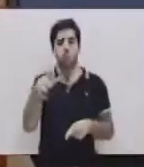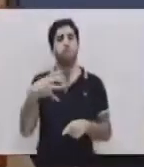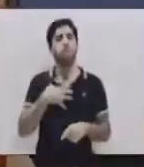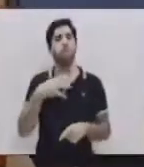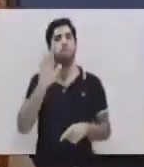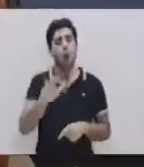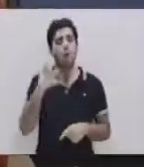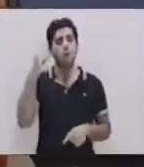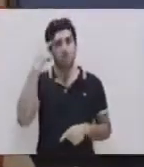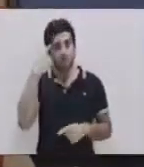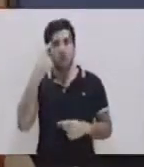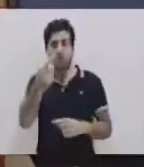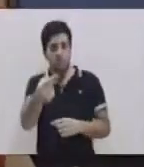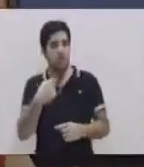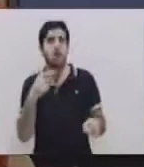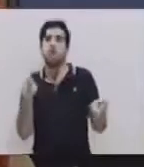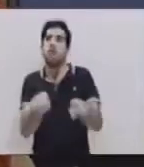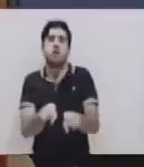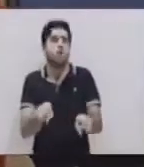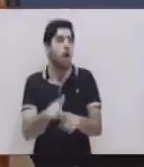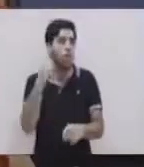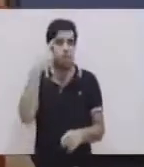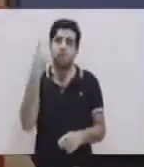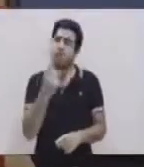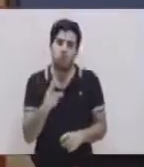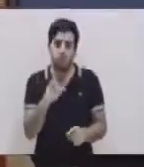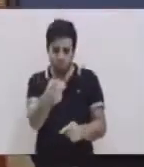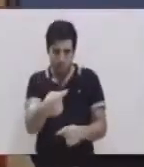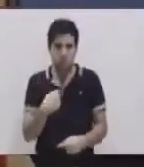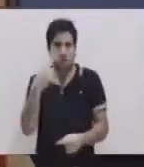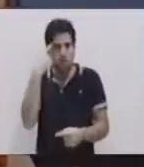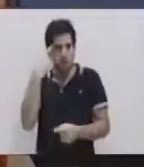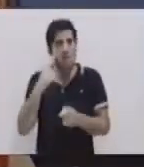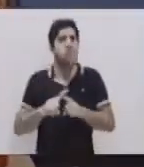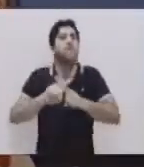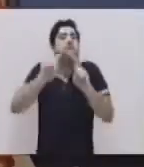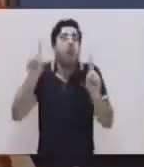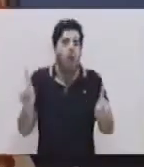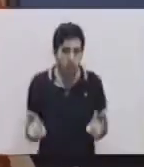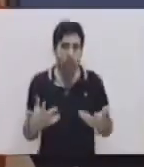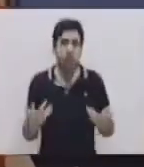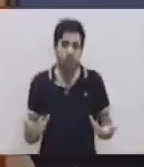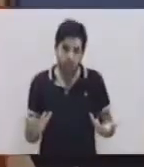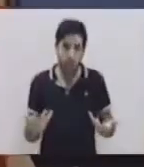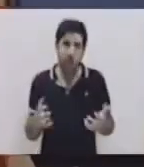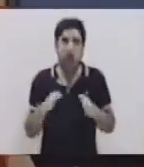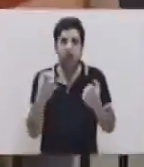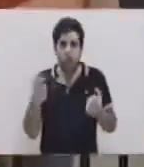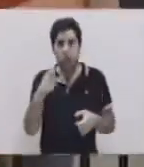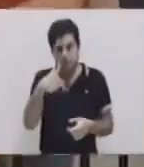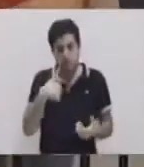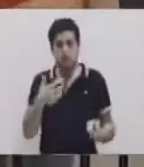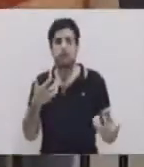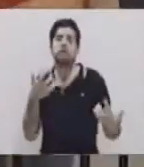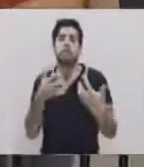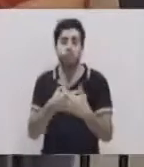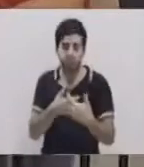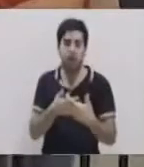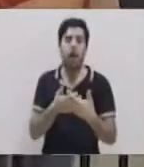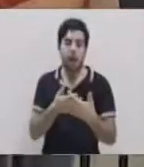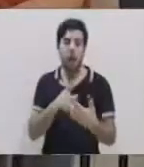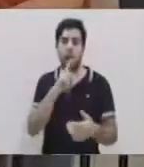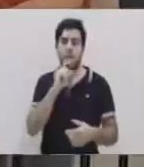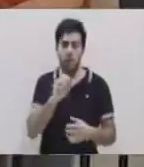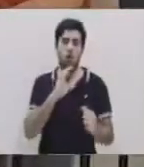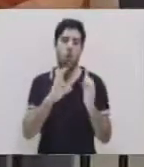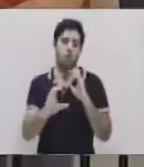familia, y al entender la posición de cada integrante, pues también generar un ambiente positivo en la familia. Sí, ahí mencionaste